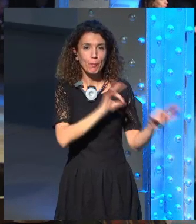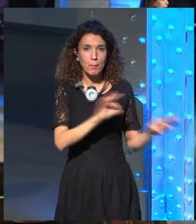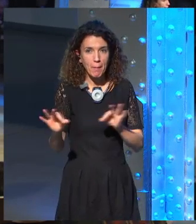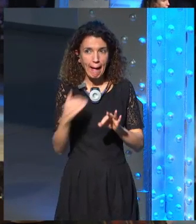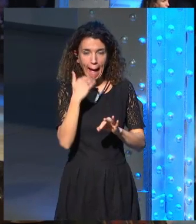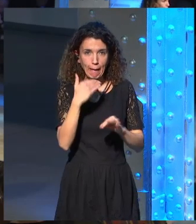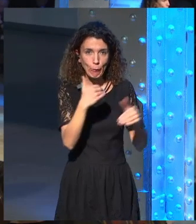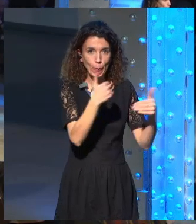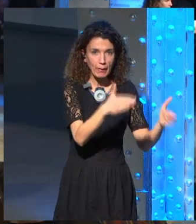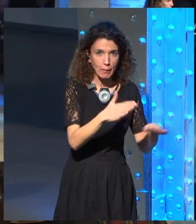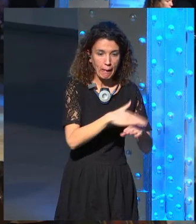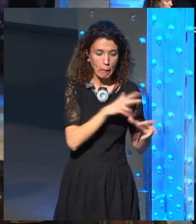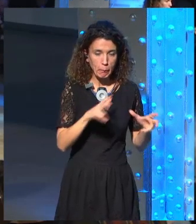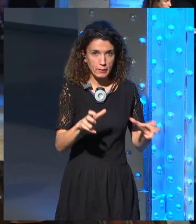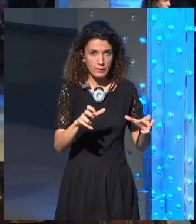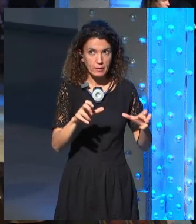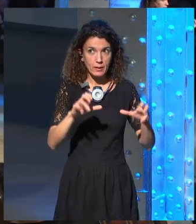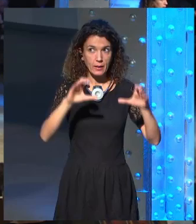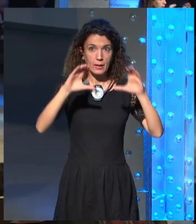o no hay tiempo para eso?